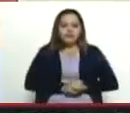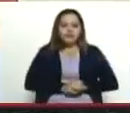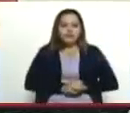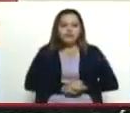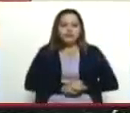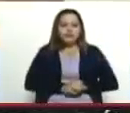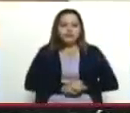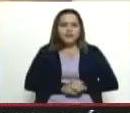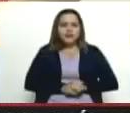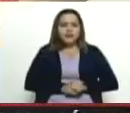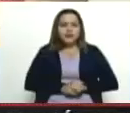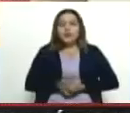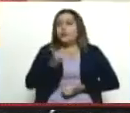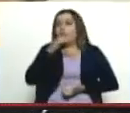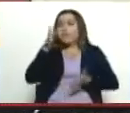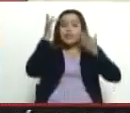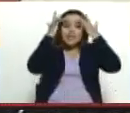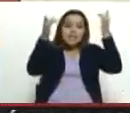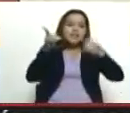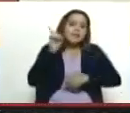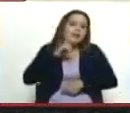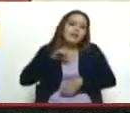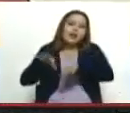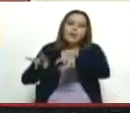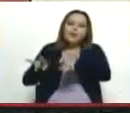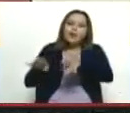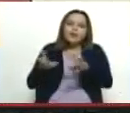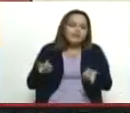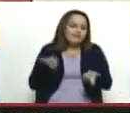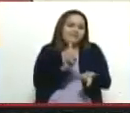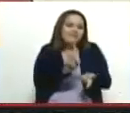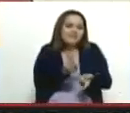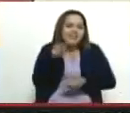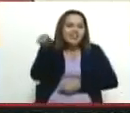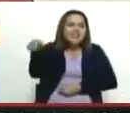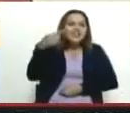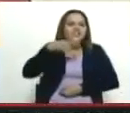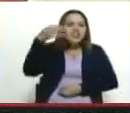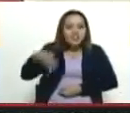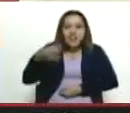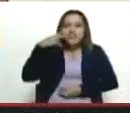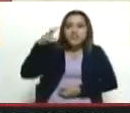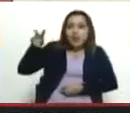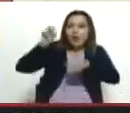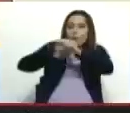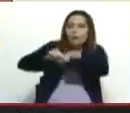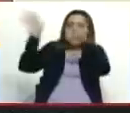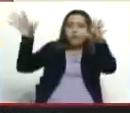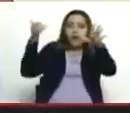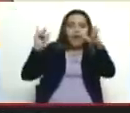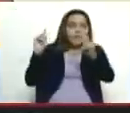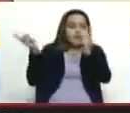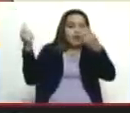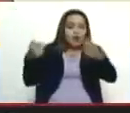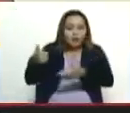Increíble. No es producto de la inteligencia artificial. Es producto de un hecho real.